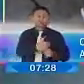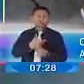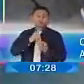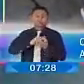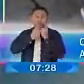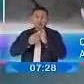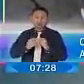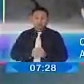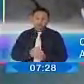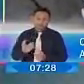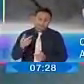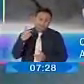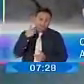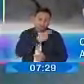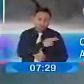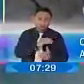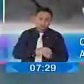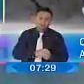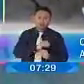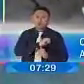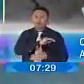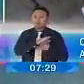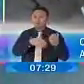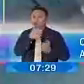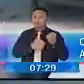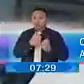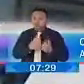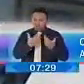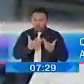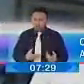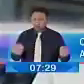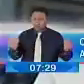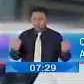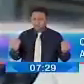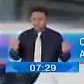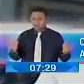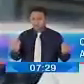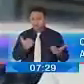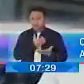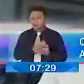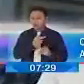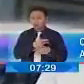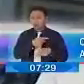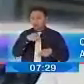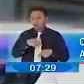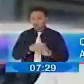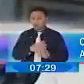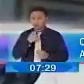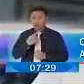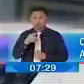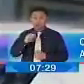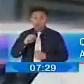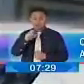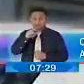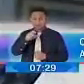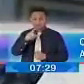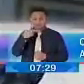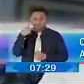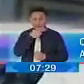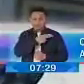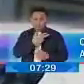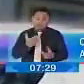cambiar o que se van a solucionar todos los problemas que tiene la economía o la producción en el Ecuador sería mentirle al